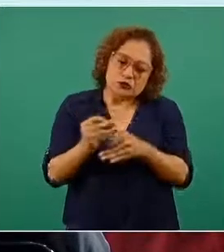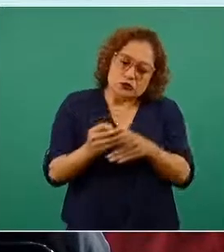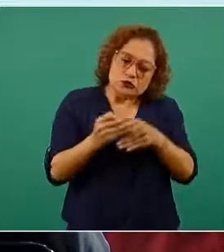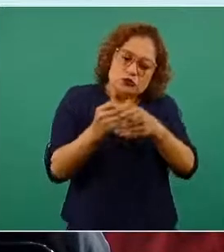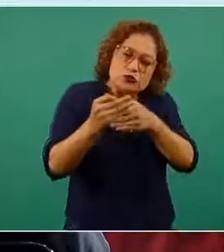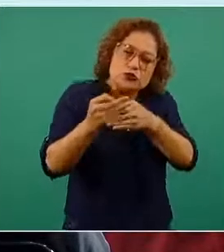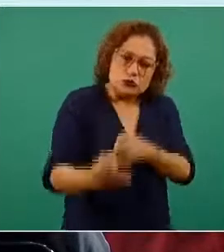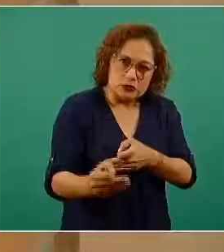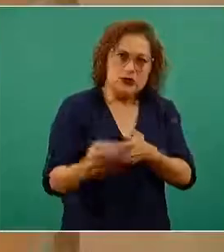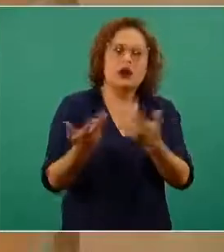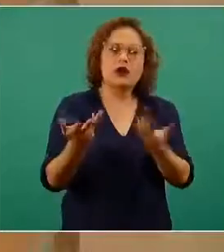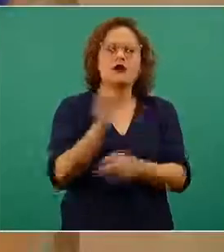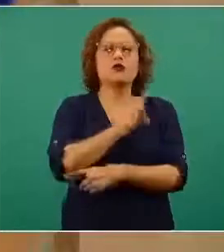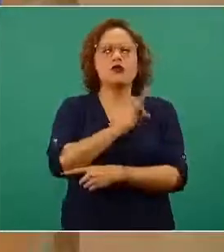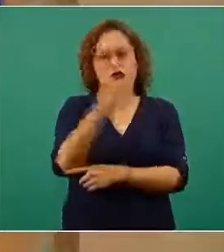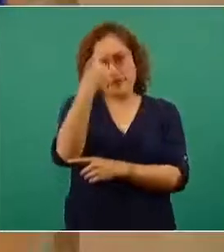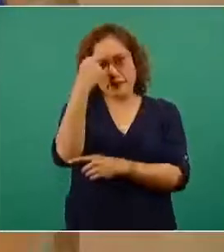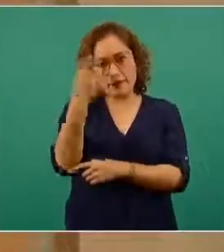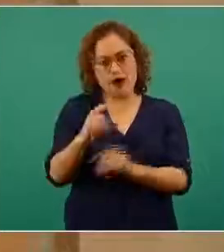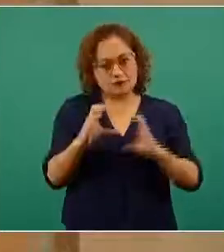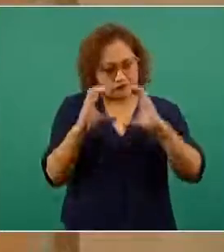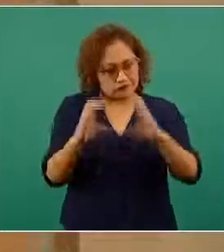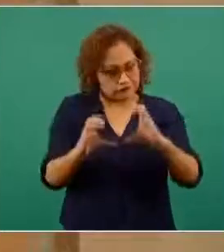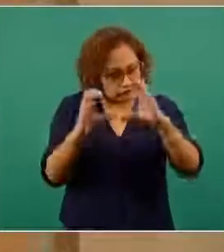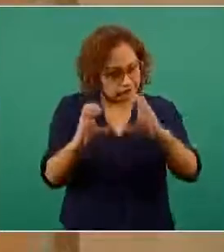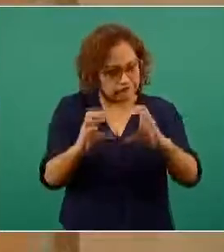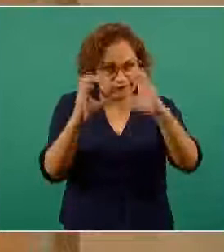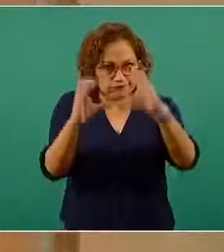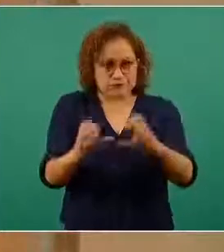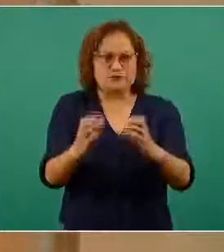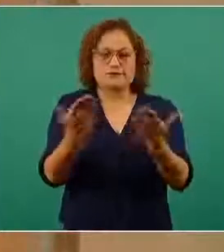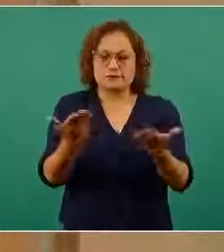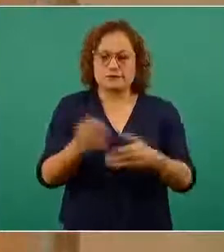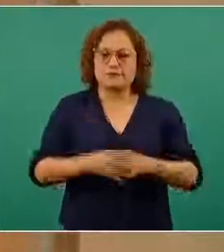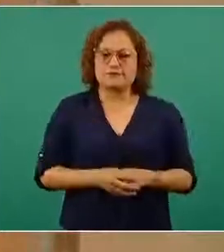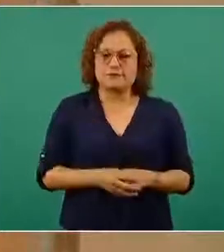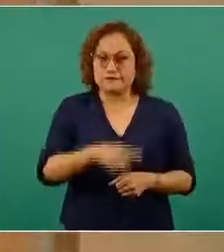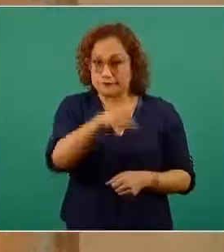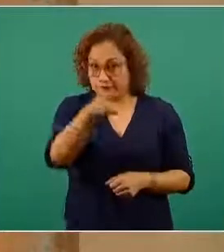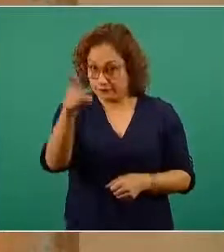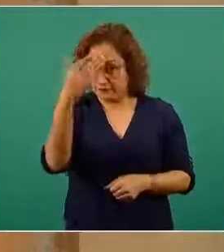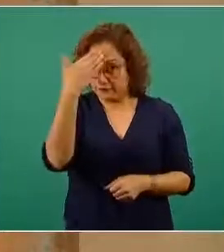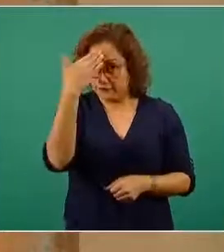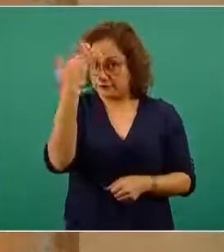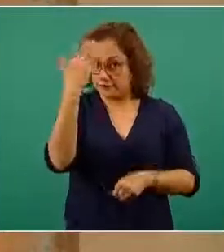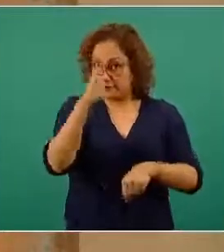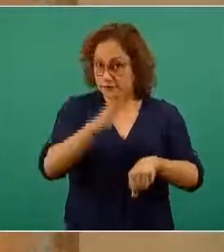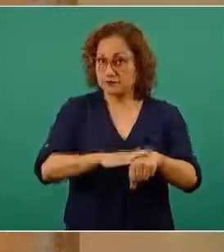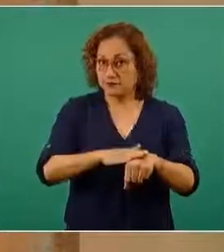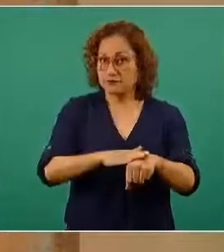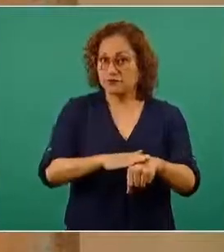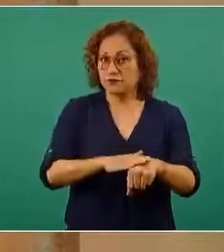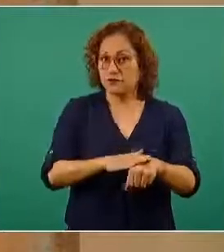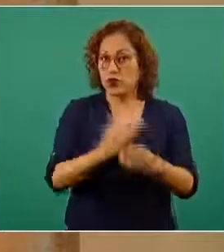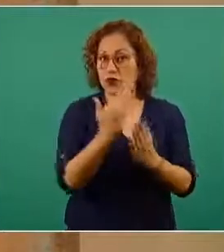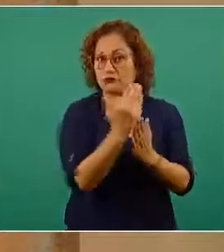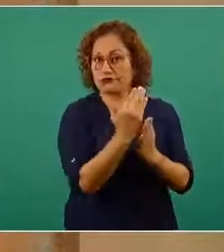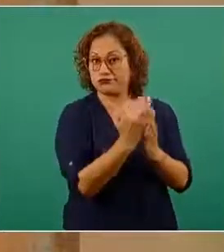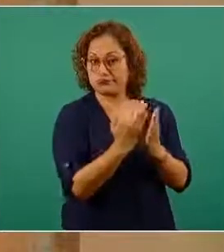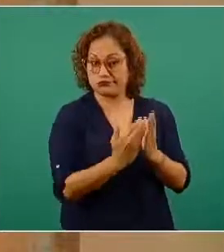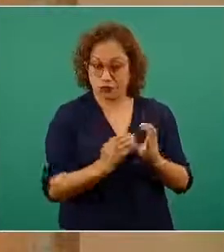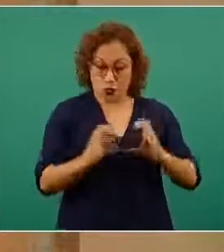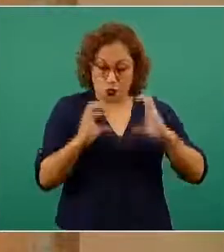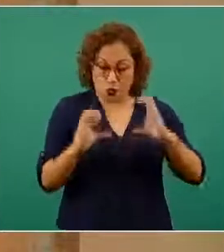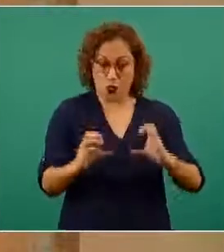en su momento impedir que llegue a ser extrema. Recordar que las medidas de seguridad sanitaria, las medidas de